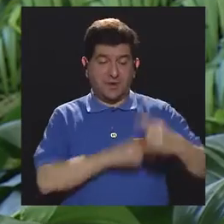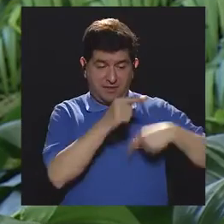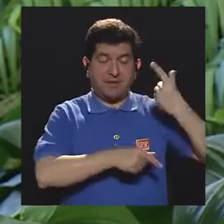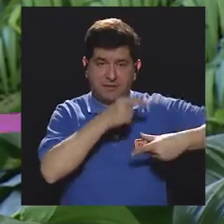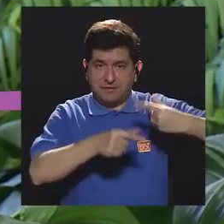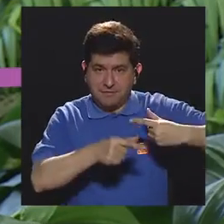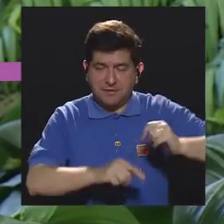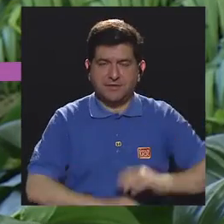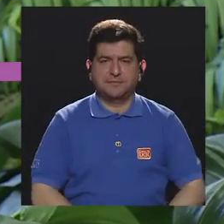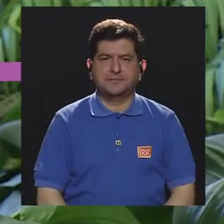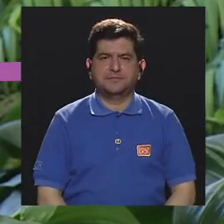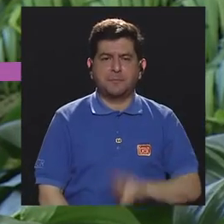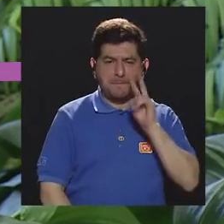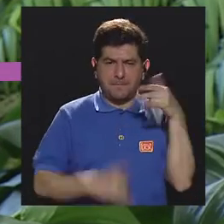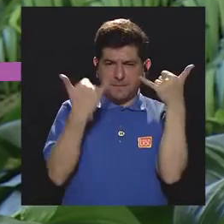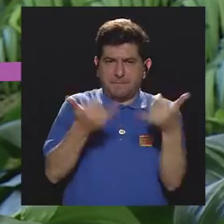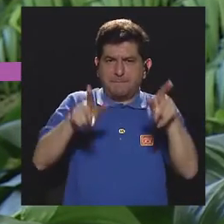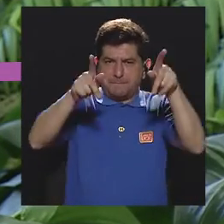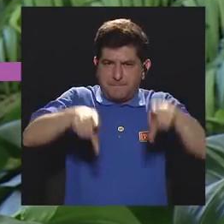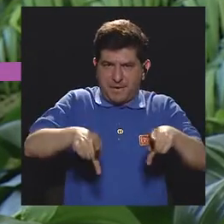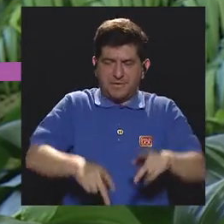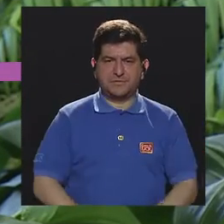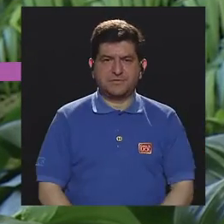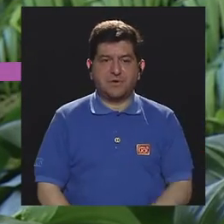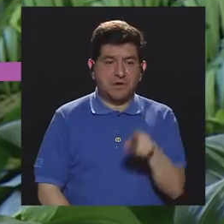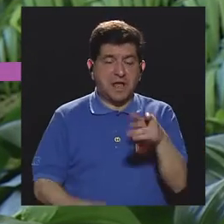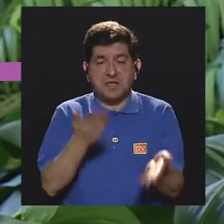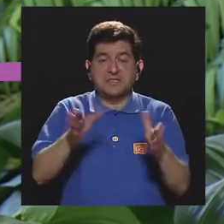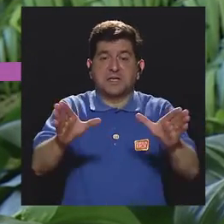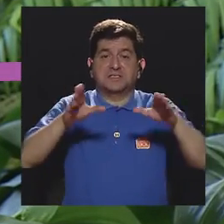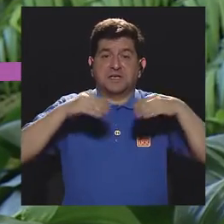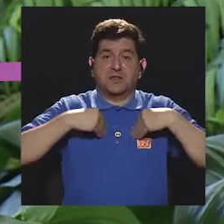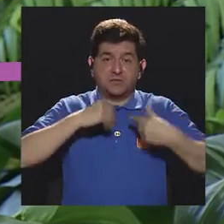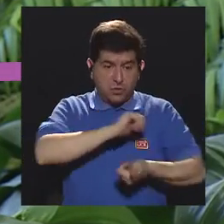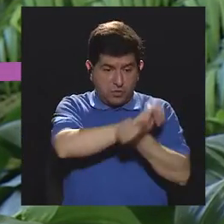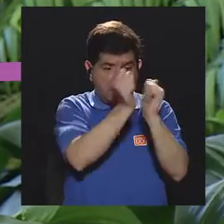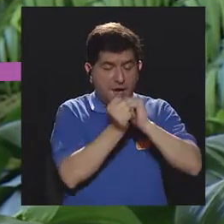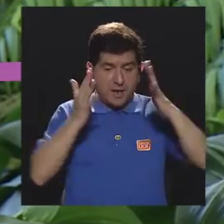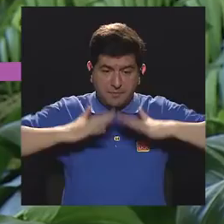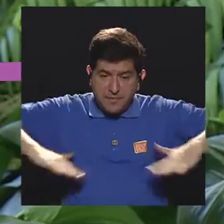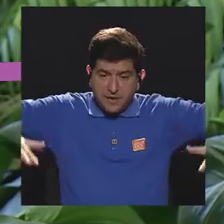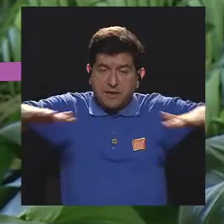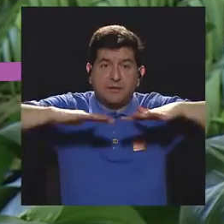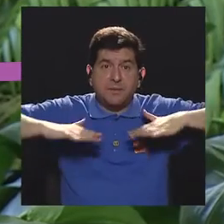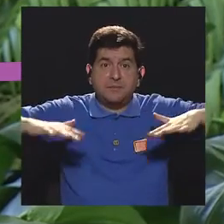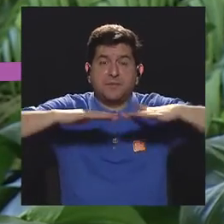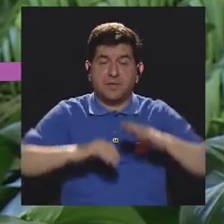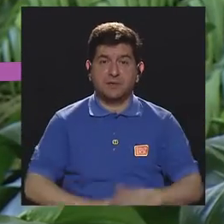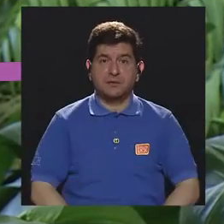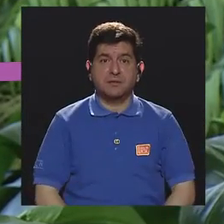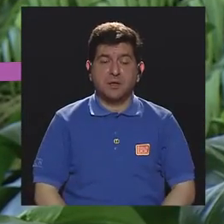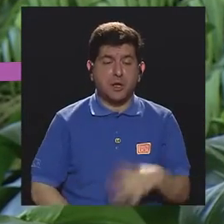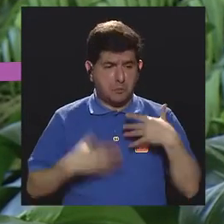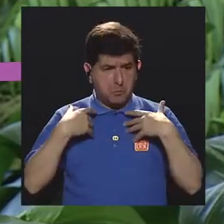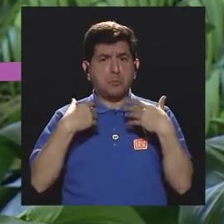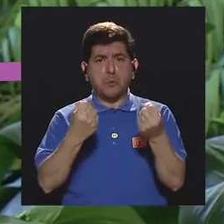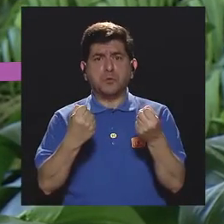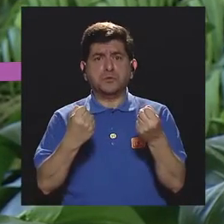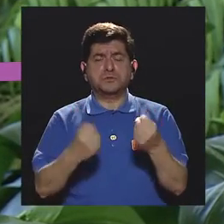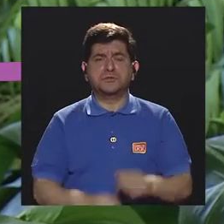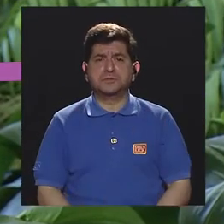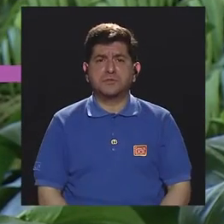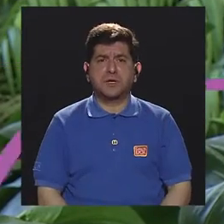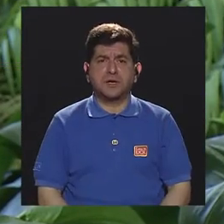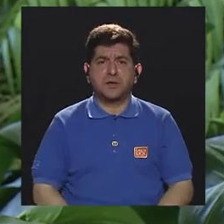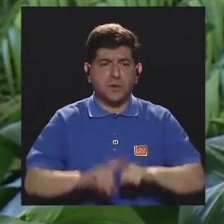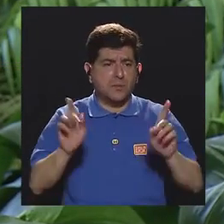bien la genética. Porque hemos visto personas en adopciones que cambian de ambiente y es bastante sano